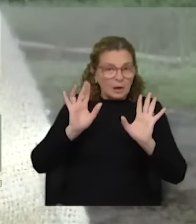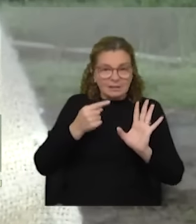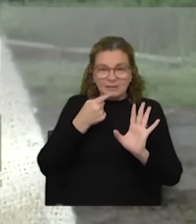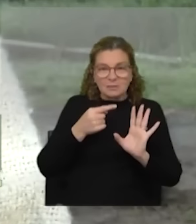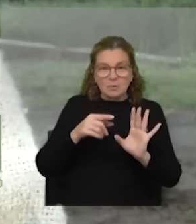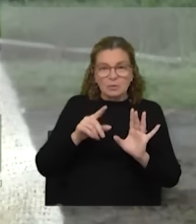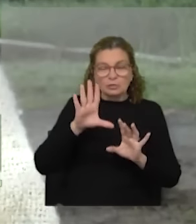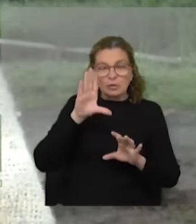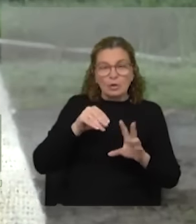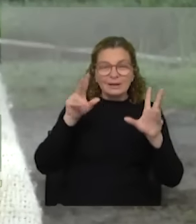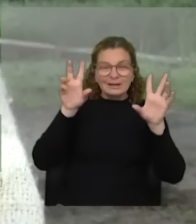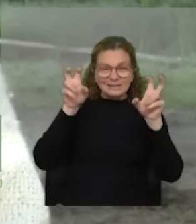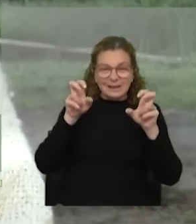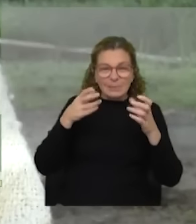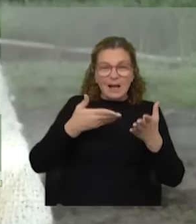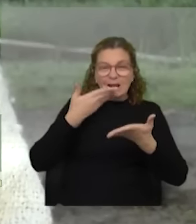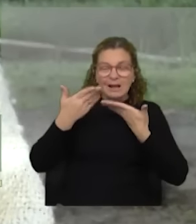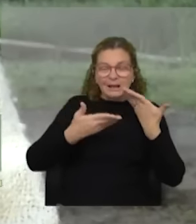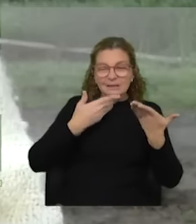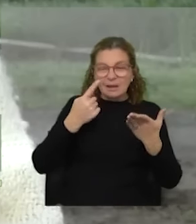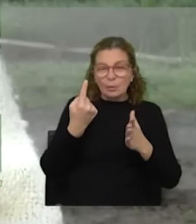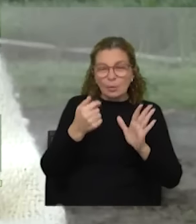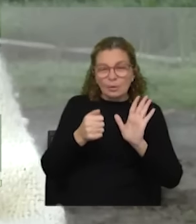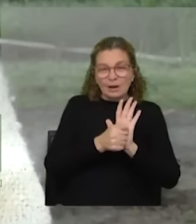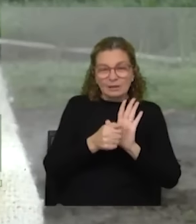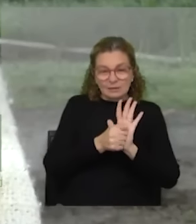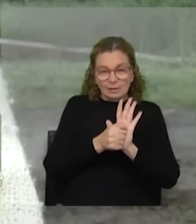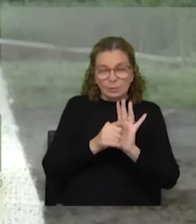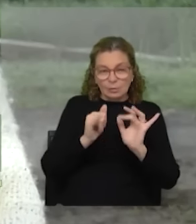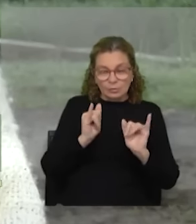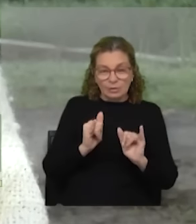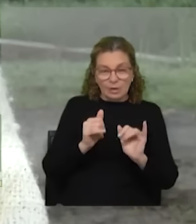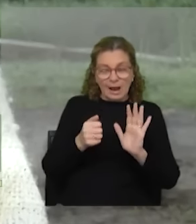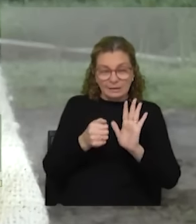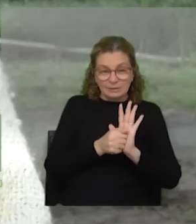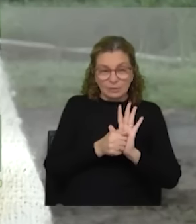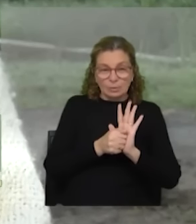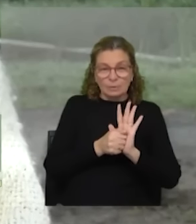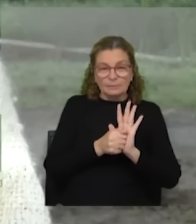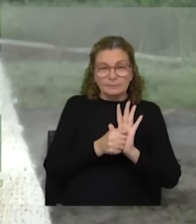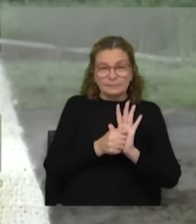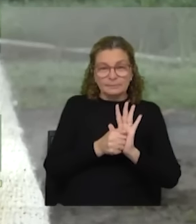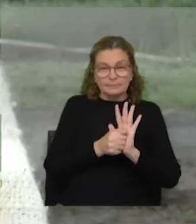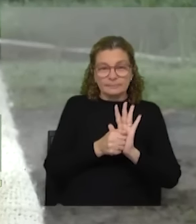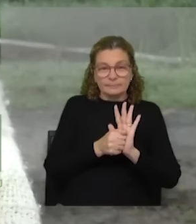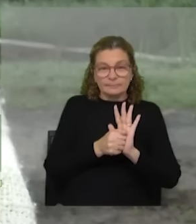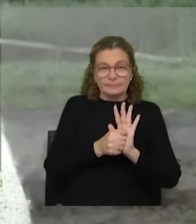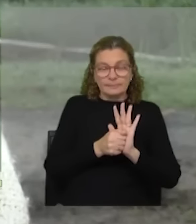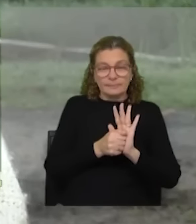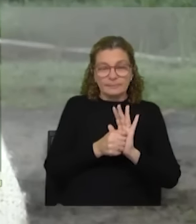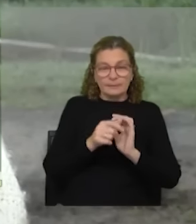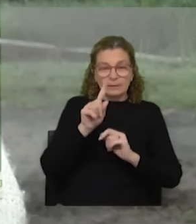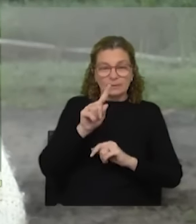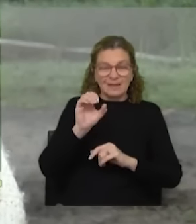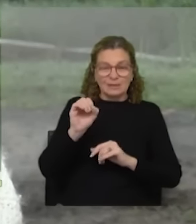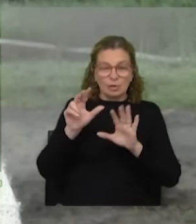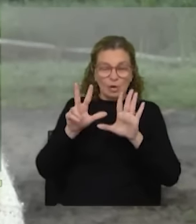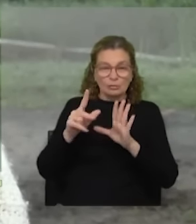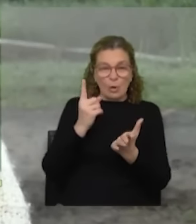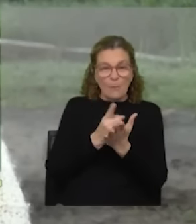tema de los cánticos tienen hay un artículo específico el el artículo eh el artículo 108